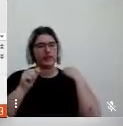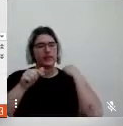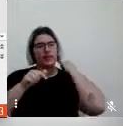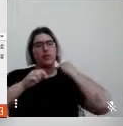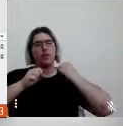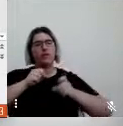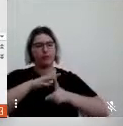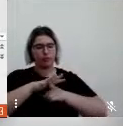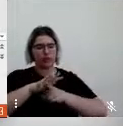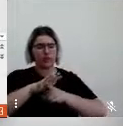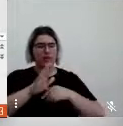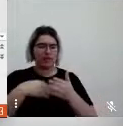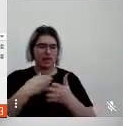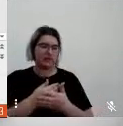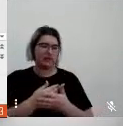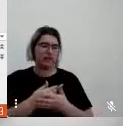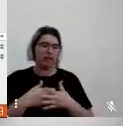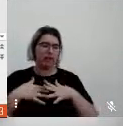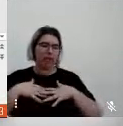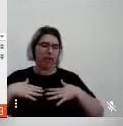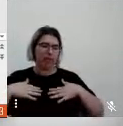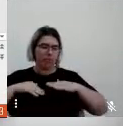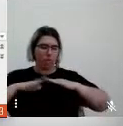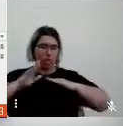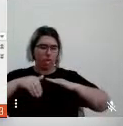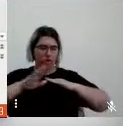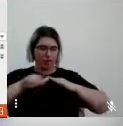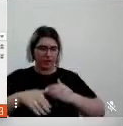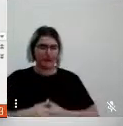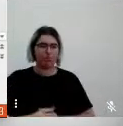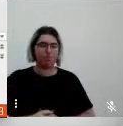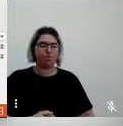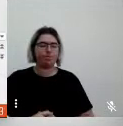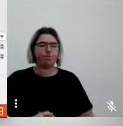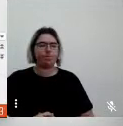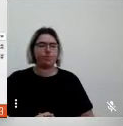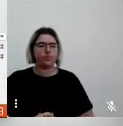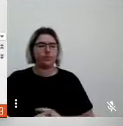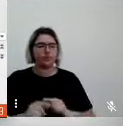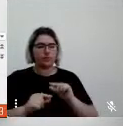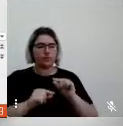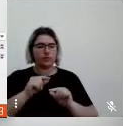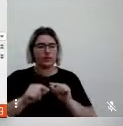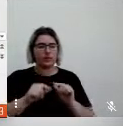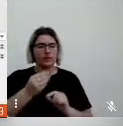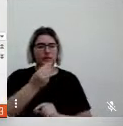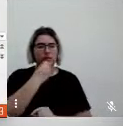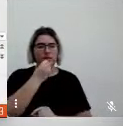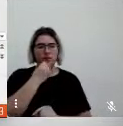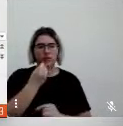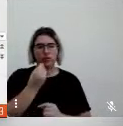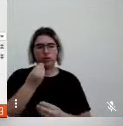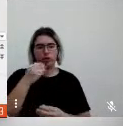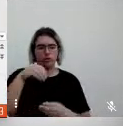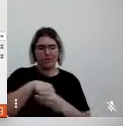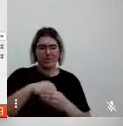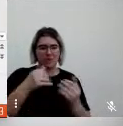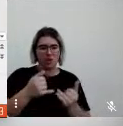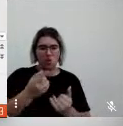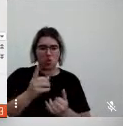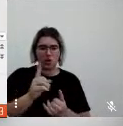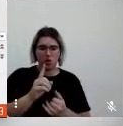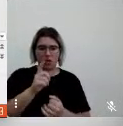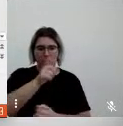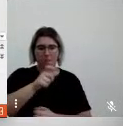el estado de ánimo, ¿vale? Las bacterias que necesitan alimentos que no forman parte de la dieta de una persona